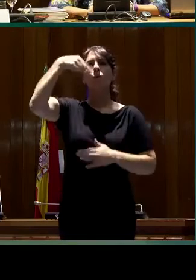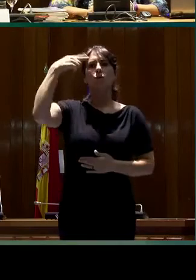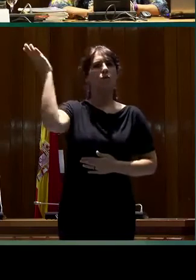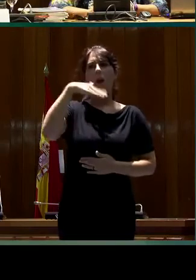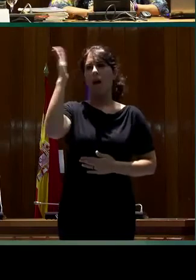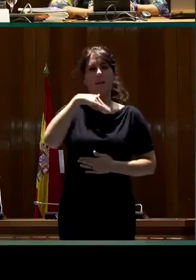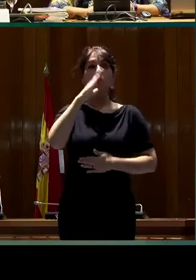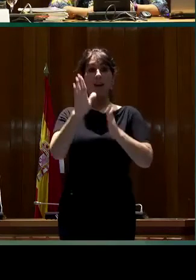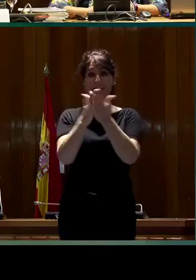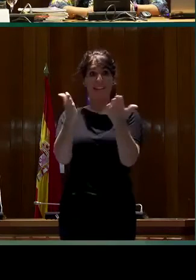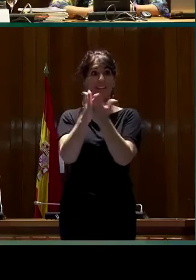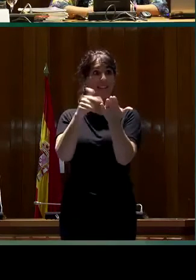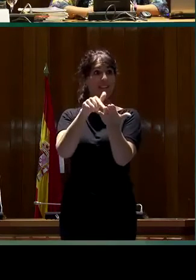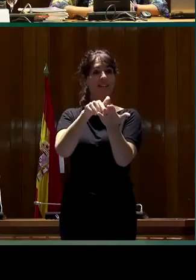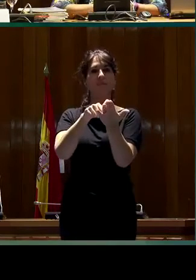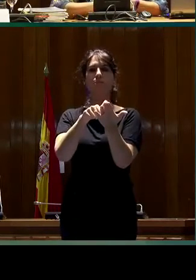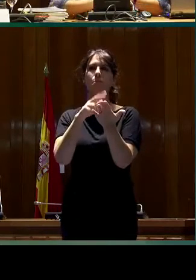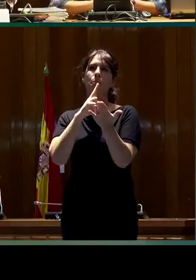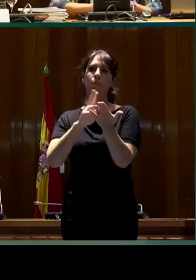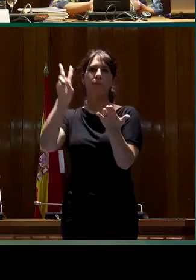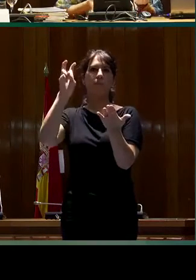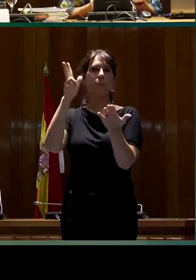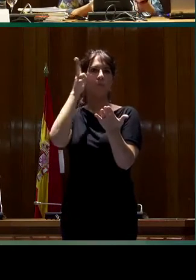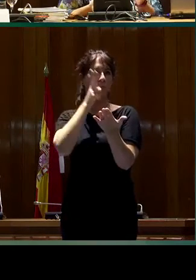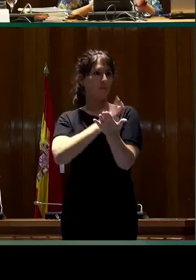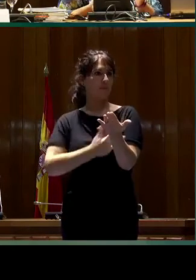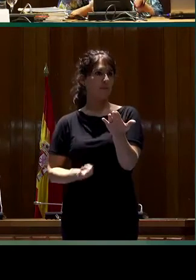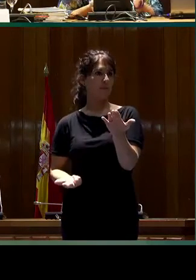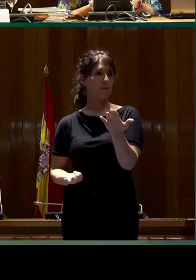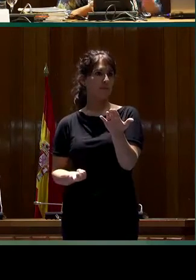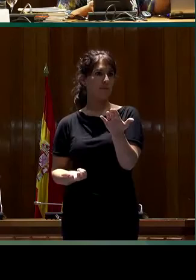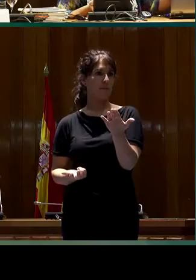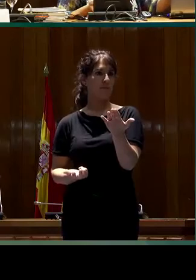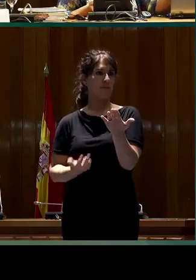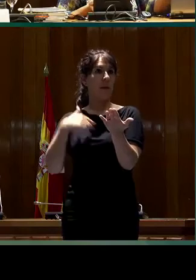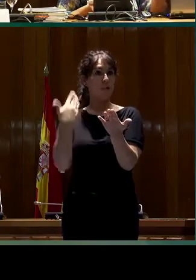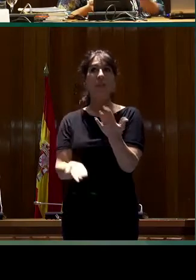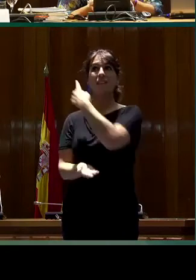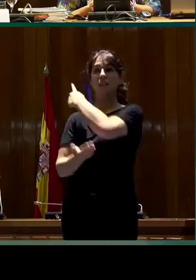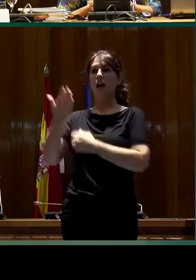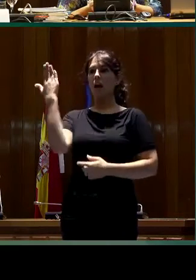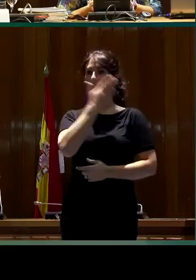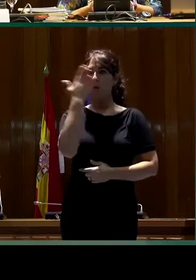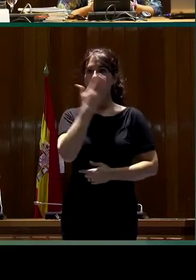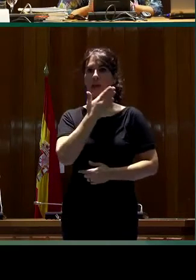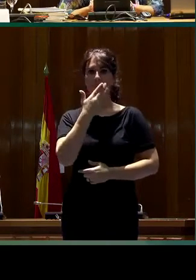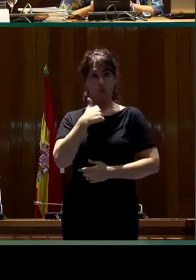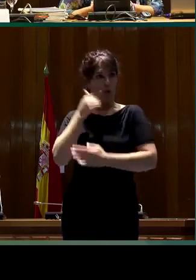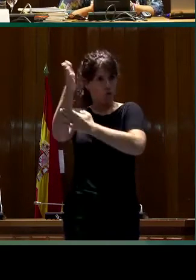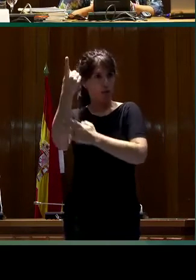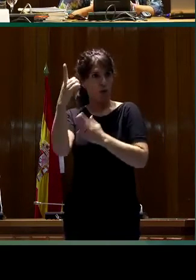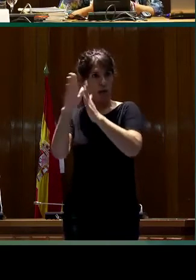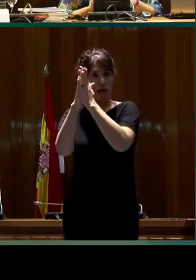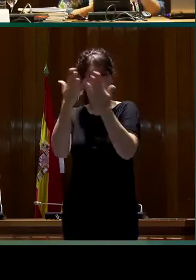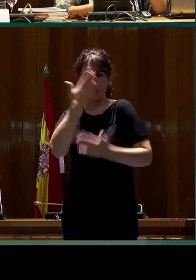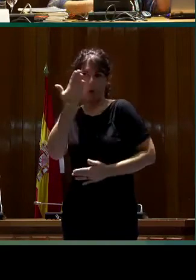el libro es un bien muy preciado, es un lujo tener un libro. Entonces, en las escuelas, que yo pude visitar una, no tienen